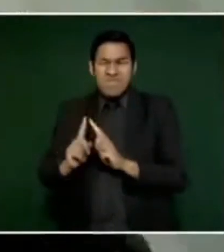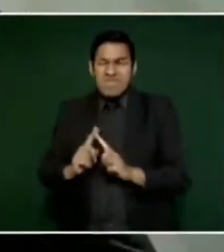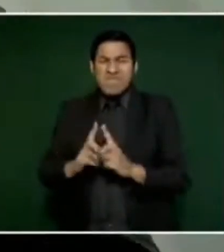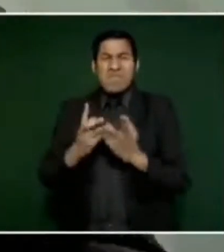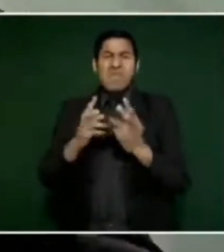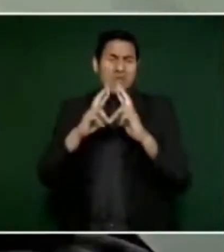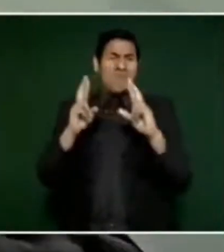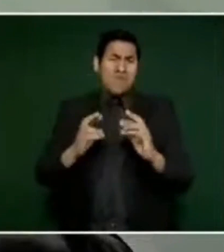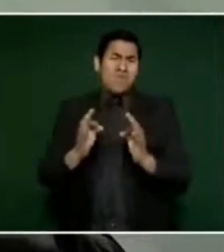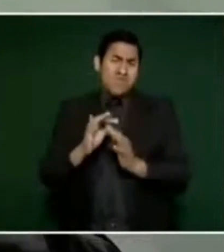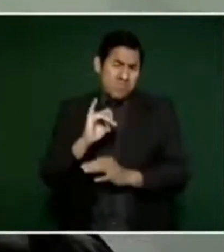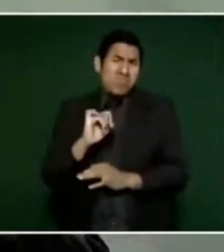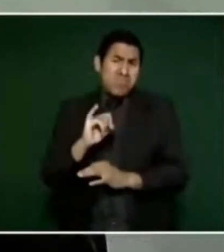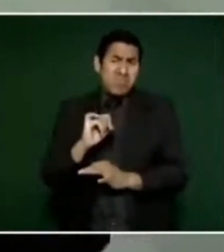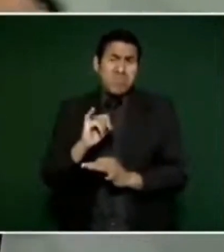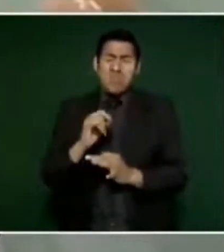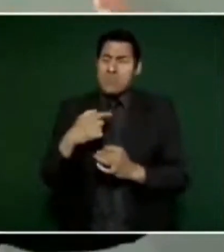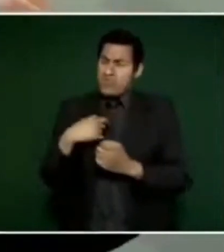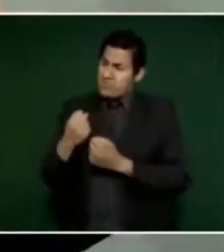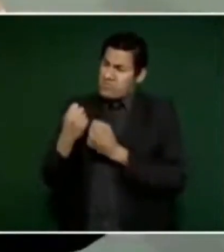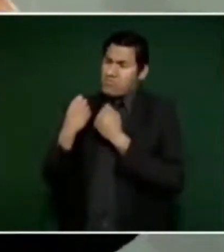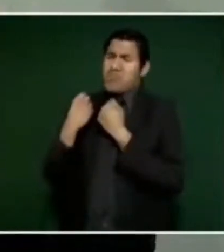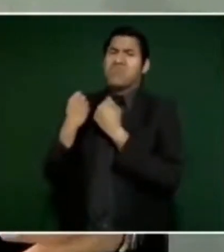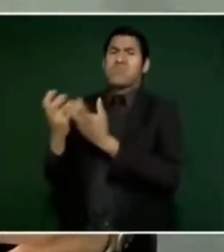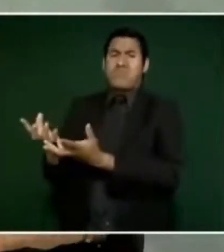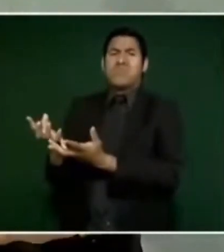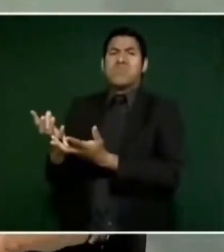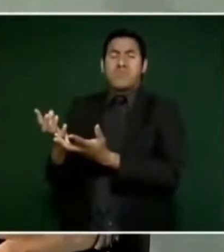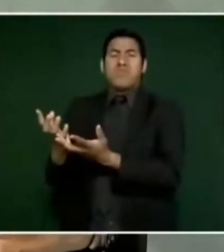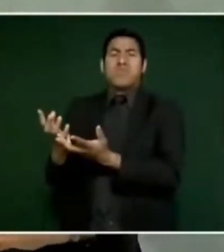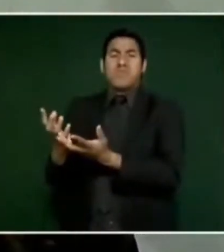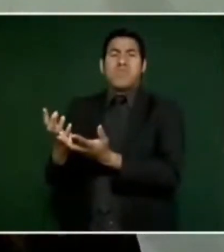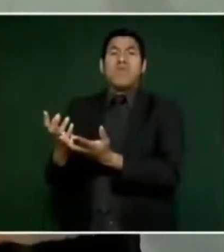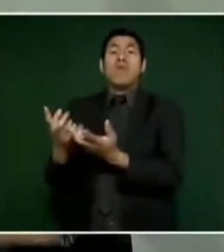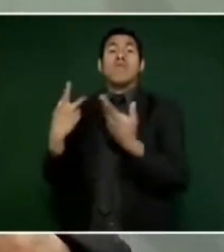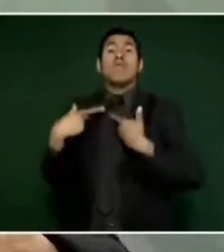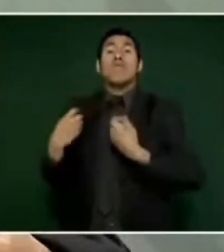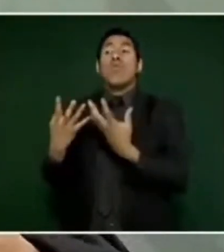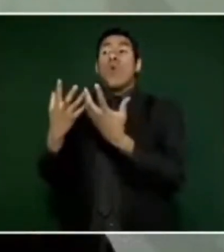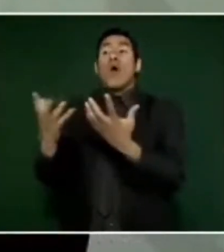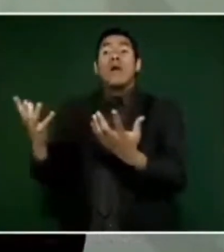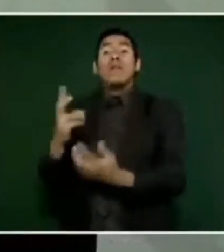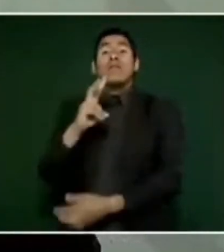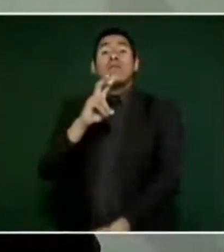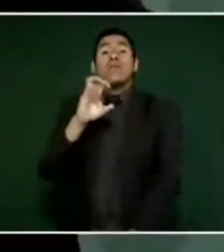refrigerador, sí, a 250,000. Tan es así